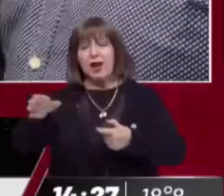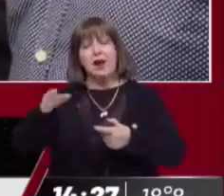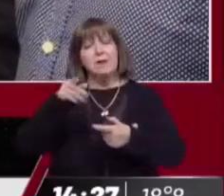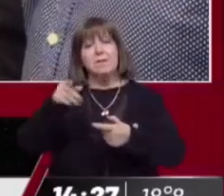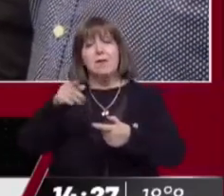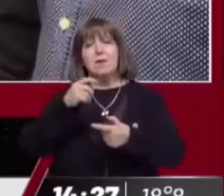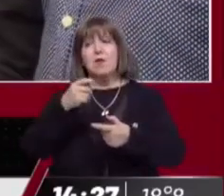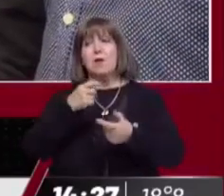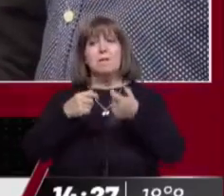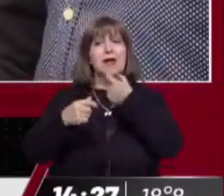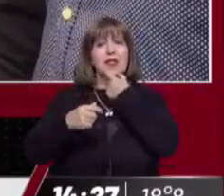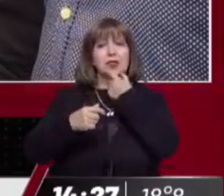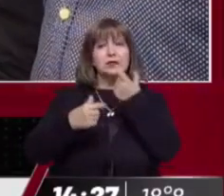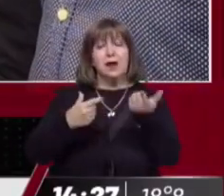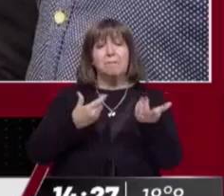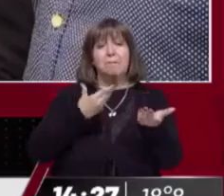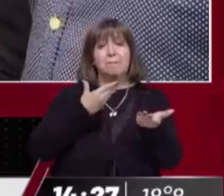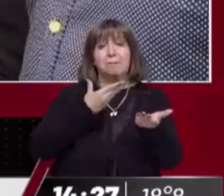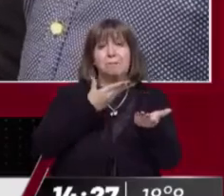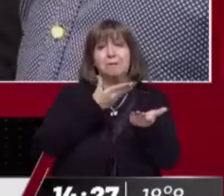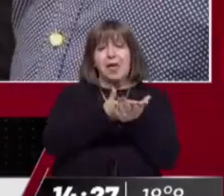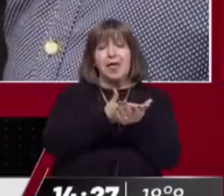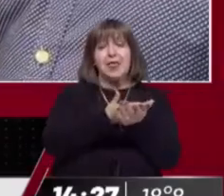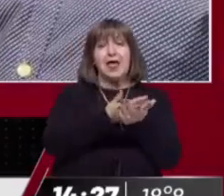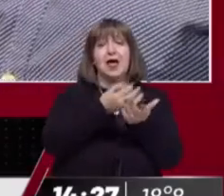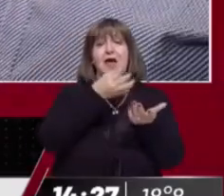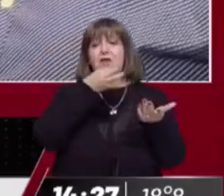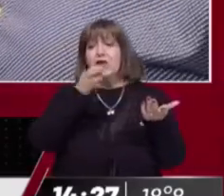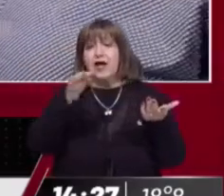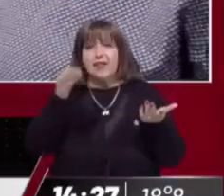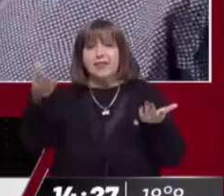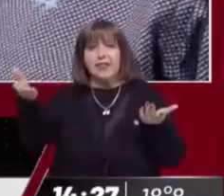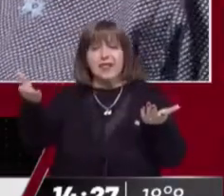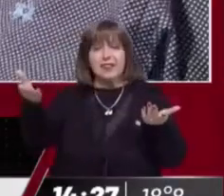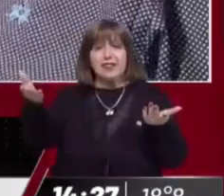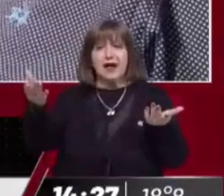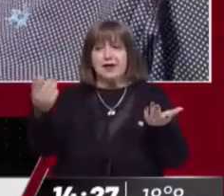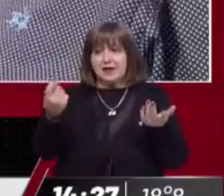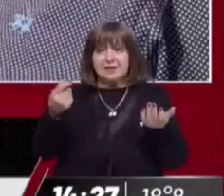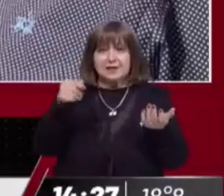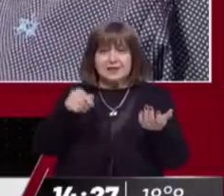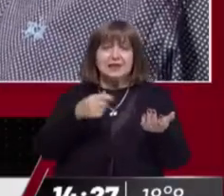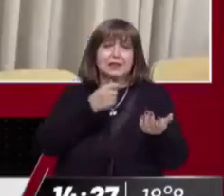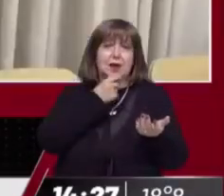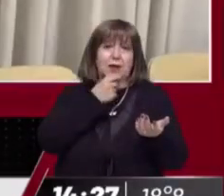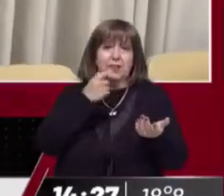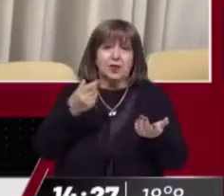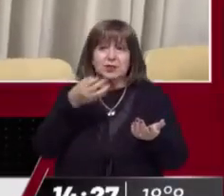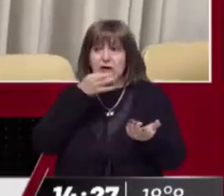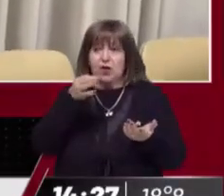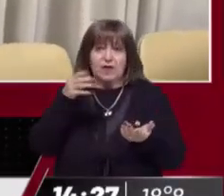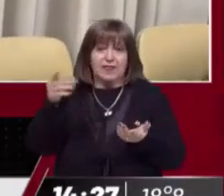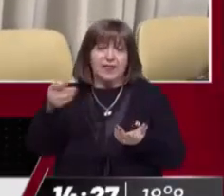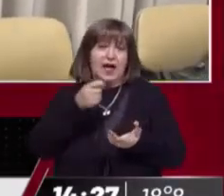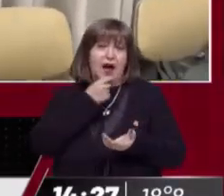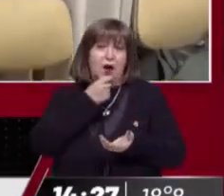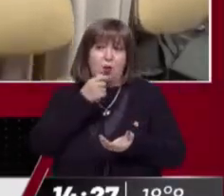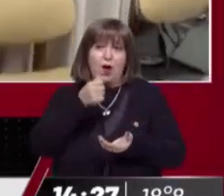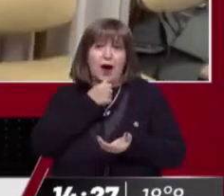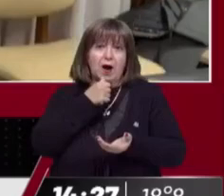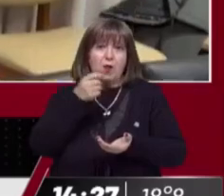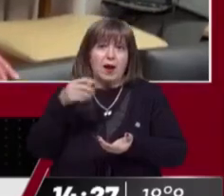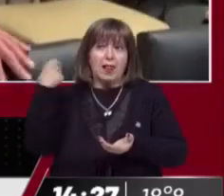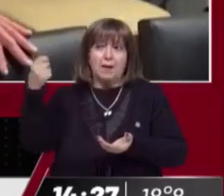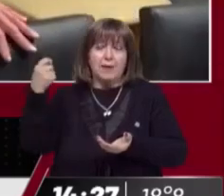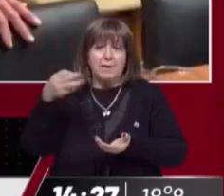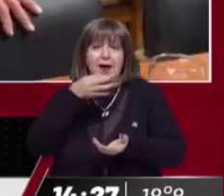está reclamando por un agua que está siendo vendida y que le está haciendo falta a los mendocinos. Así que seguramente es un tema que dará que hablar,